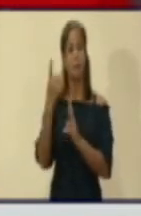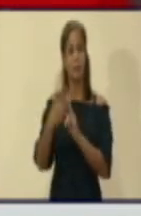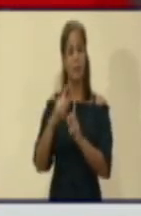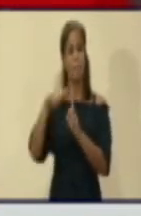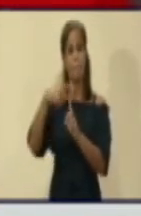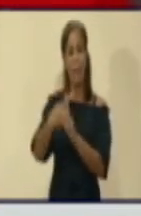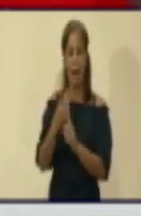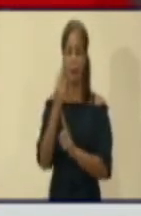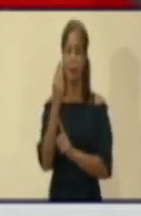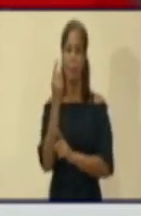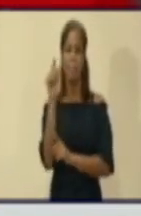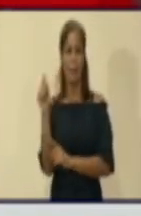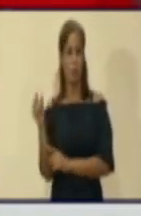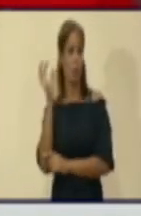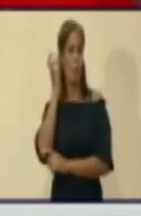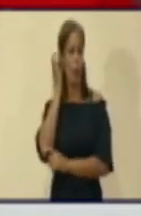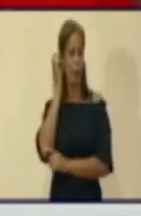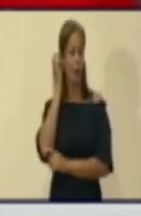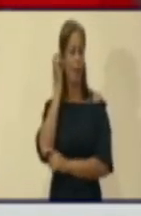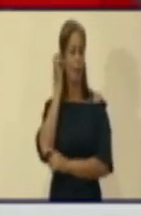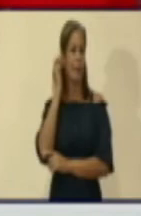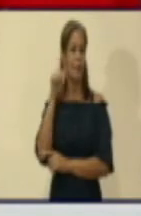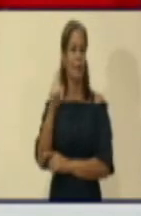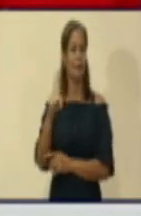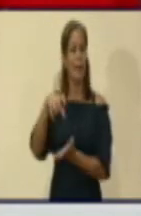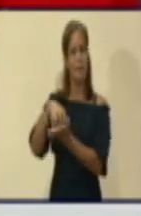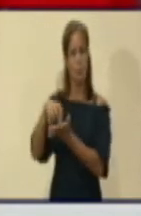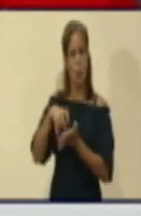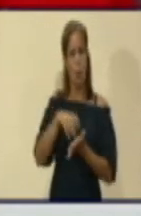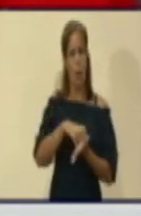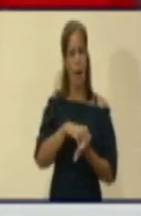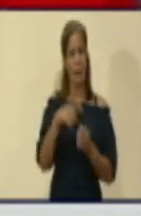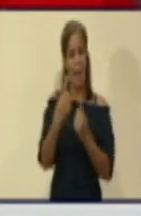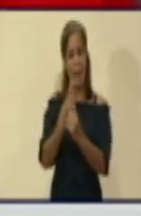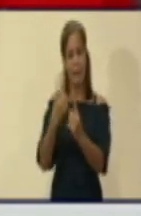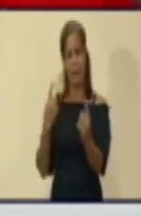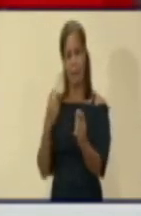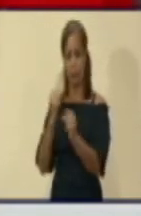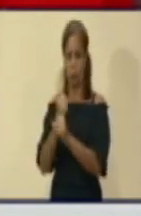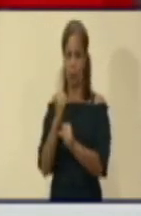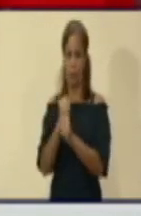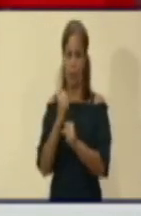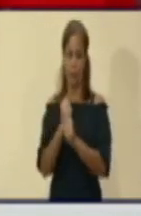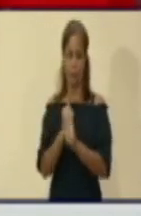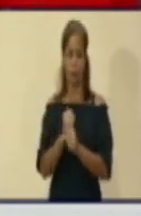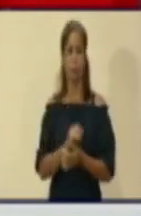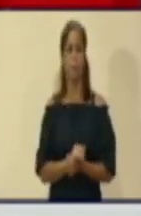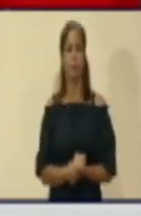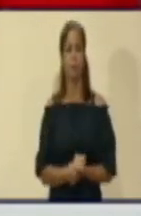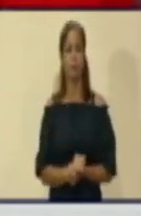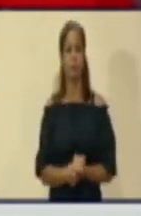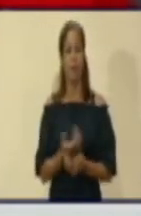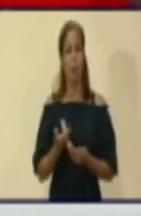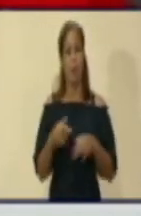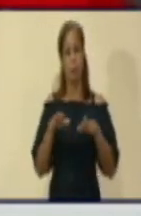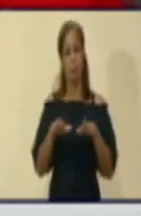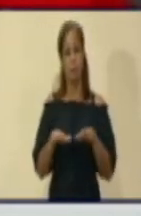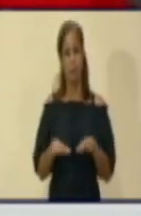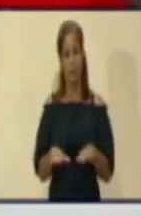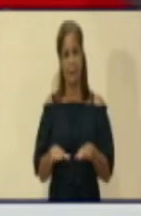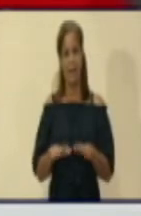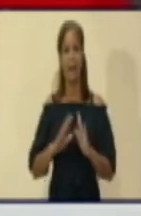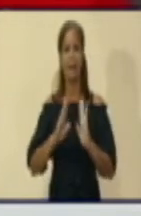aislamiento en estos momentos, enfrentando y contribuyendo con nuestra población y con los compañeros de salud. Bueno, cesan las actividades docentes